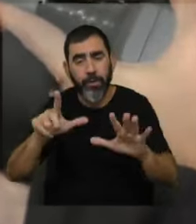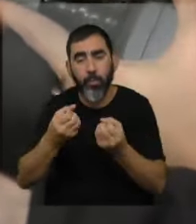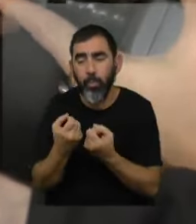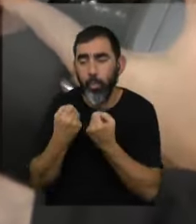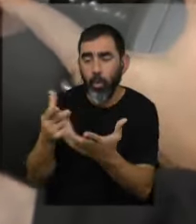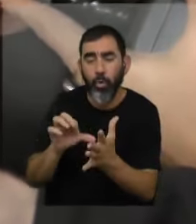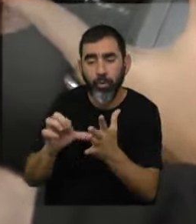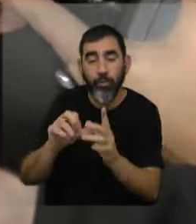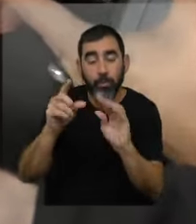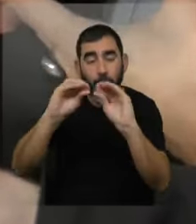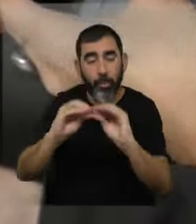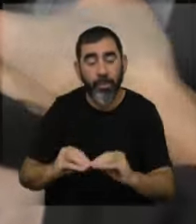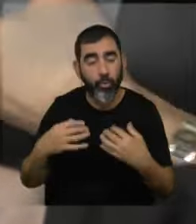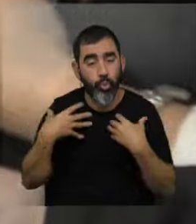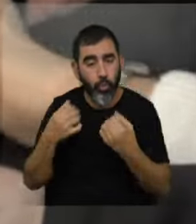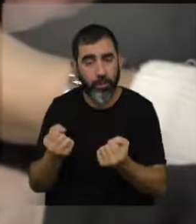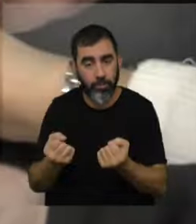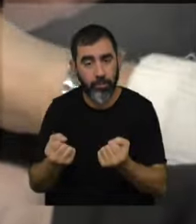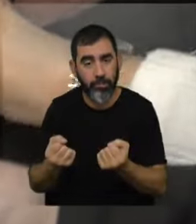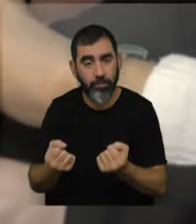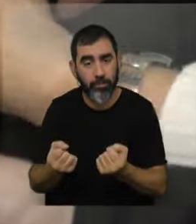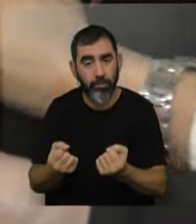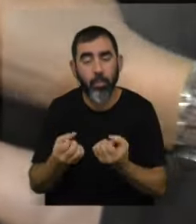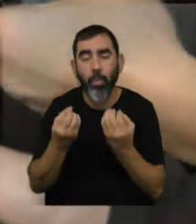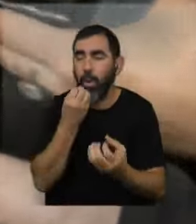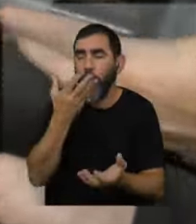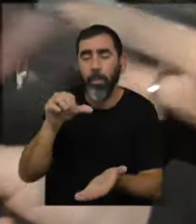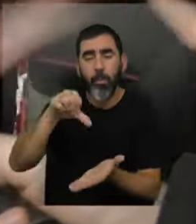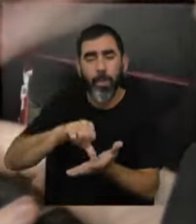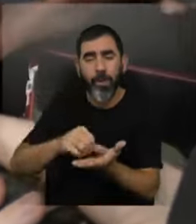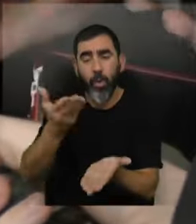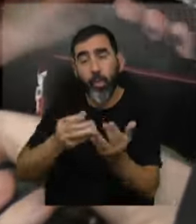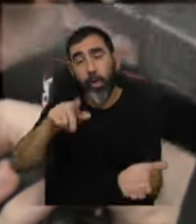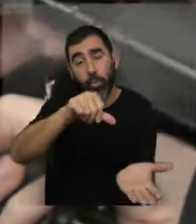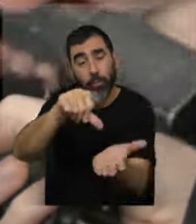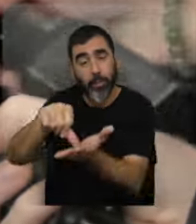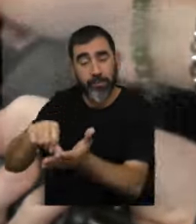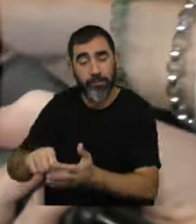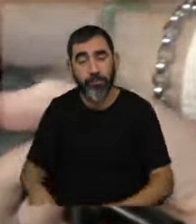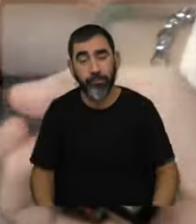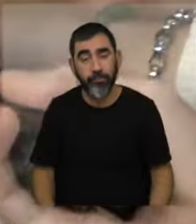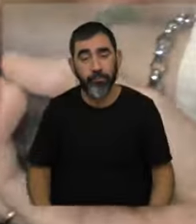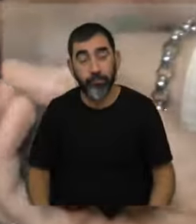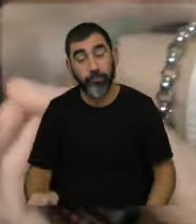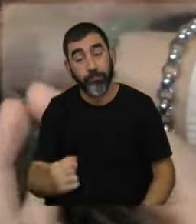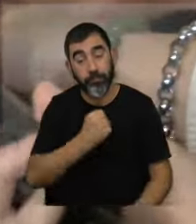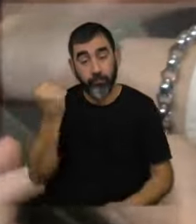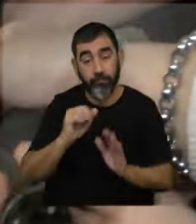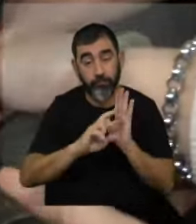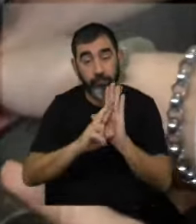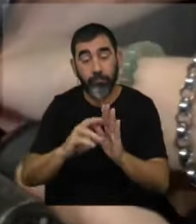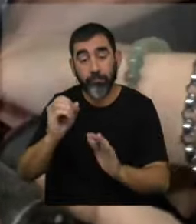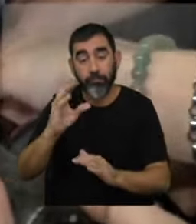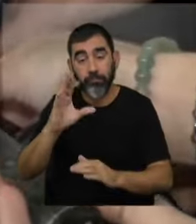y por el presupuesto en salud Qué destaca el país justamente a nivel de la región es muy importante lo que dijo la representante de la